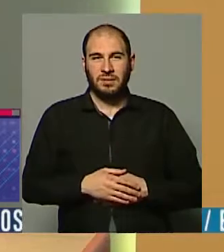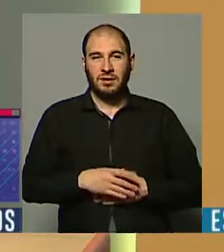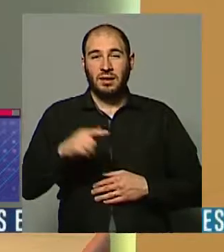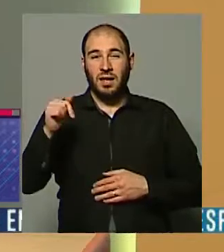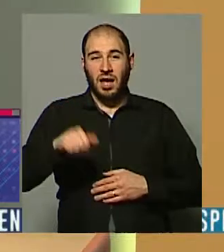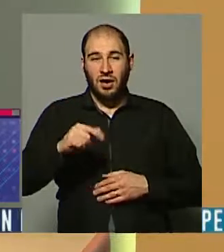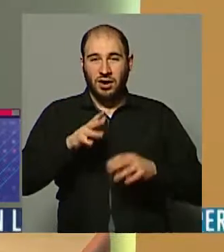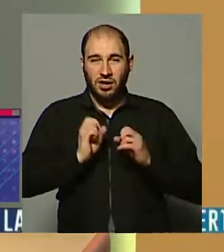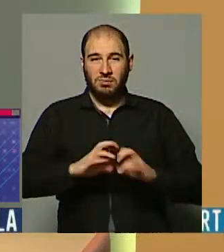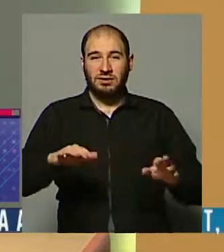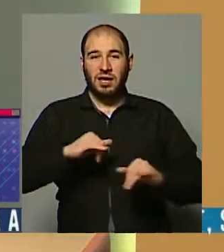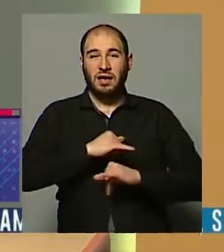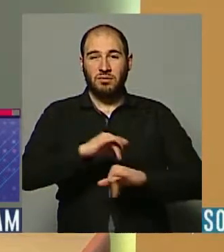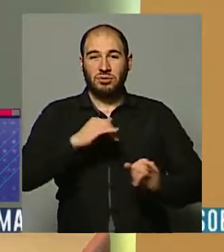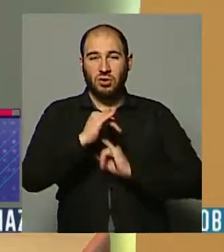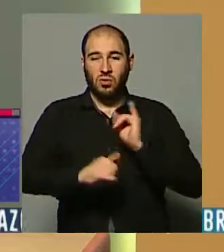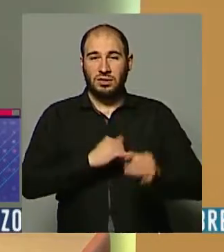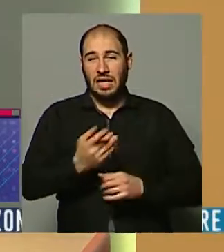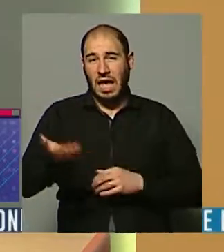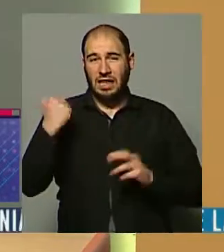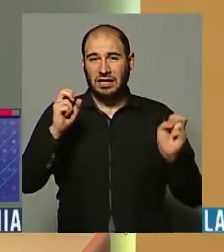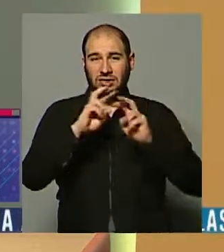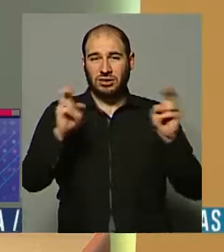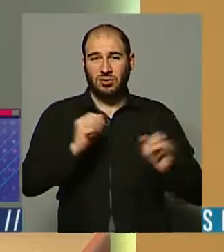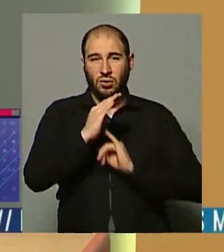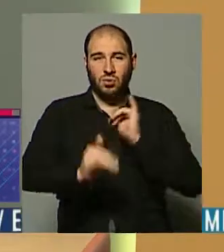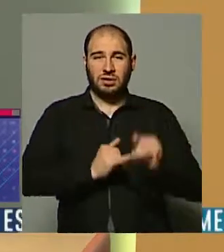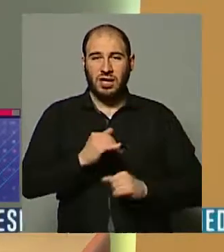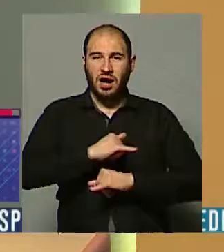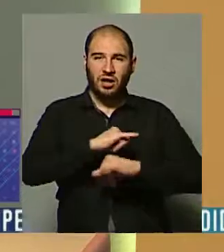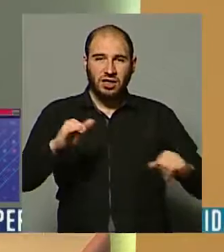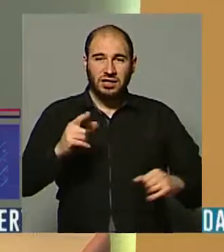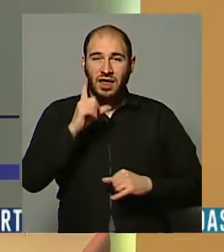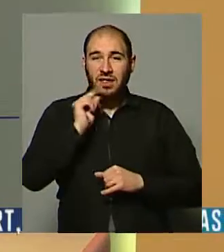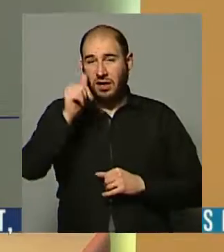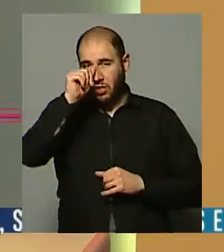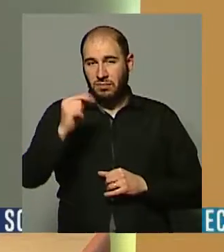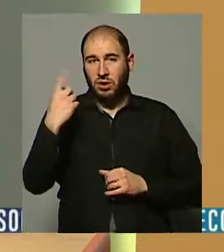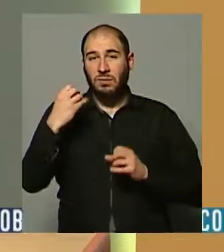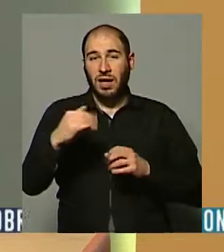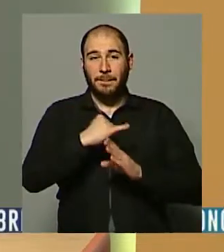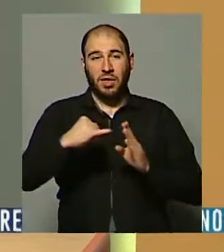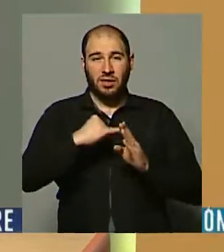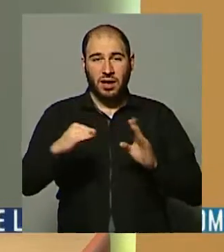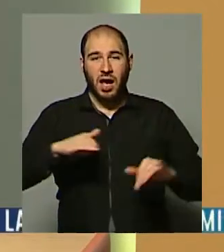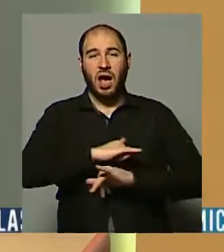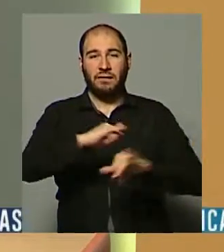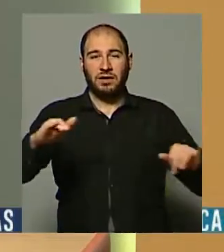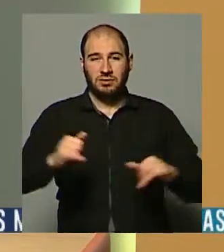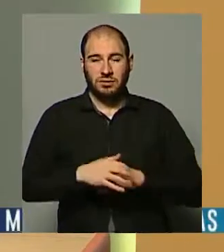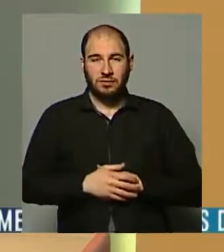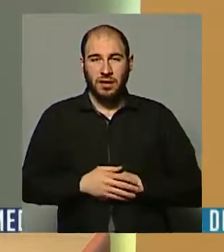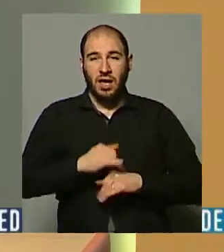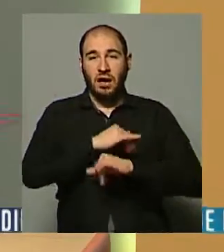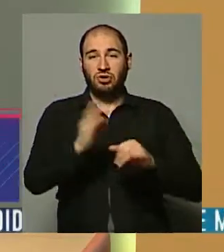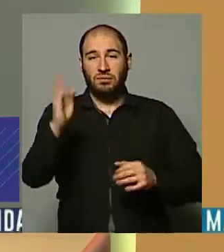Ahora vamos a comenzar con el desarrollo de la información, lo decíamos en los títulos, y es noticia desde el domingo porque en horas del mediodía se conoció un